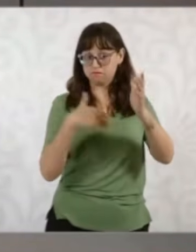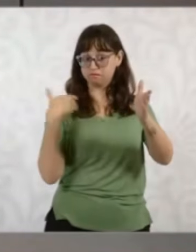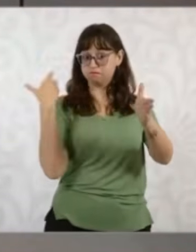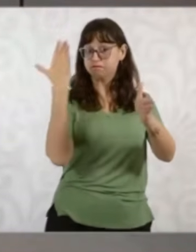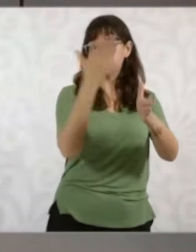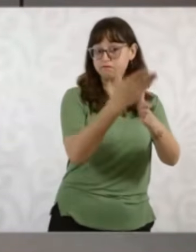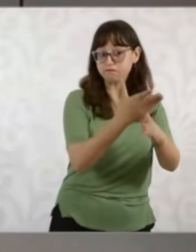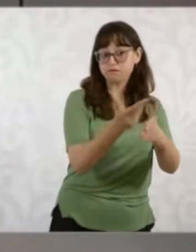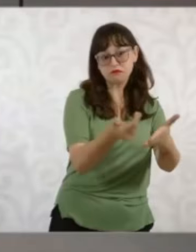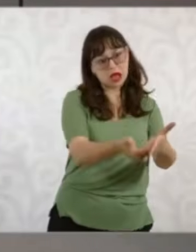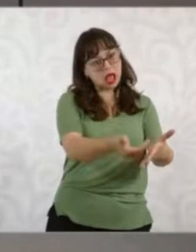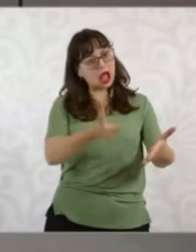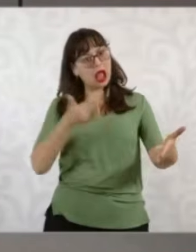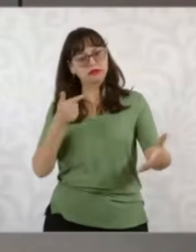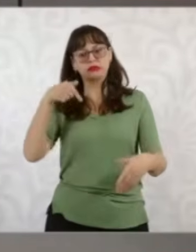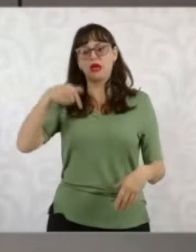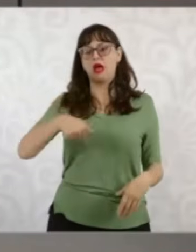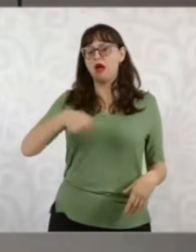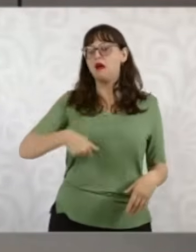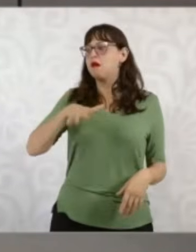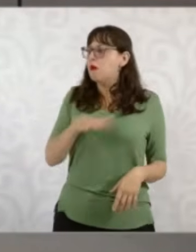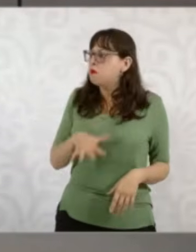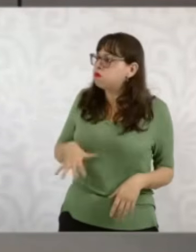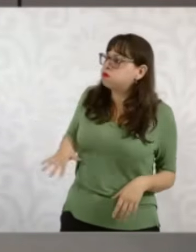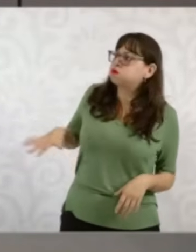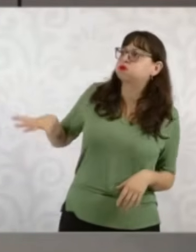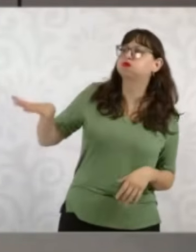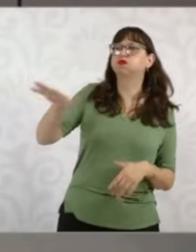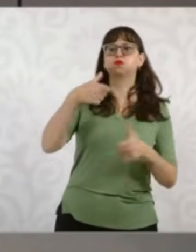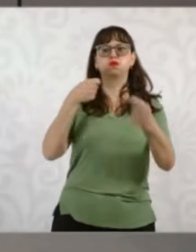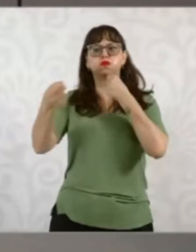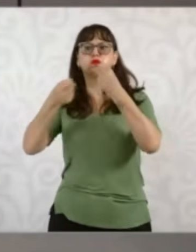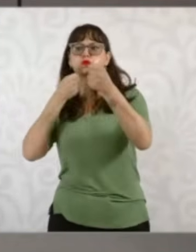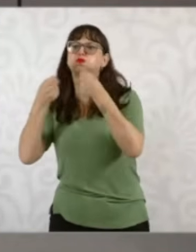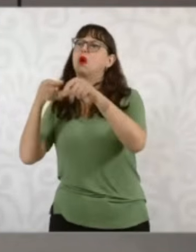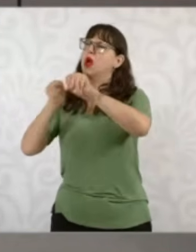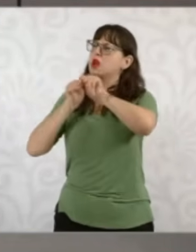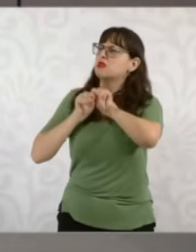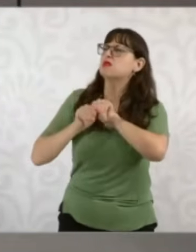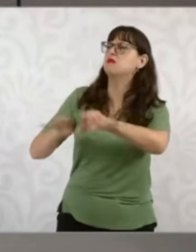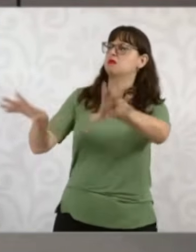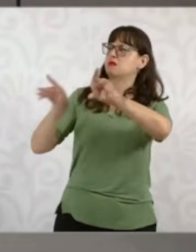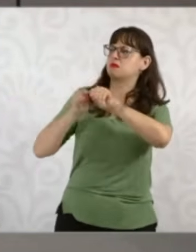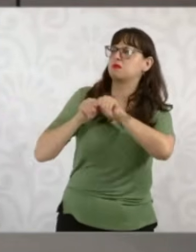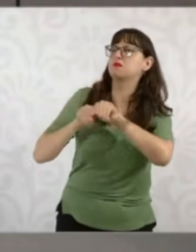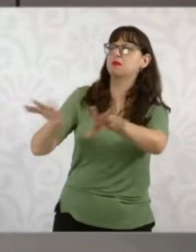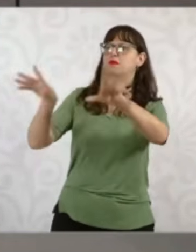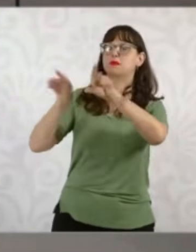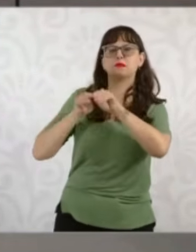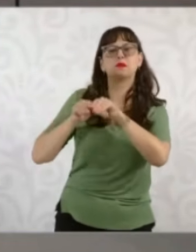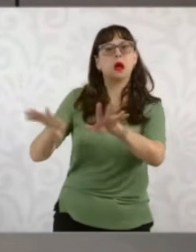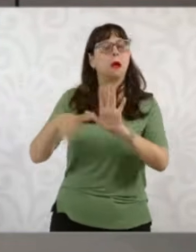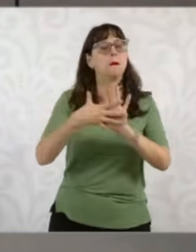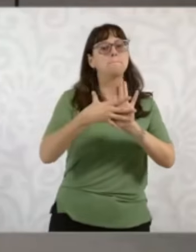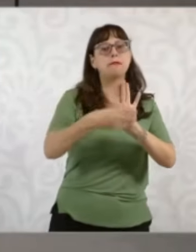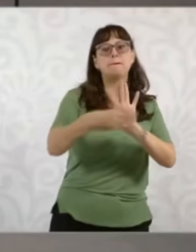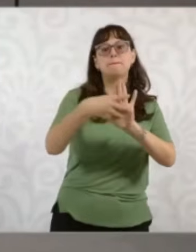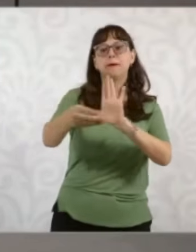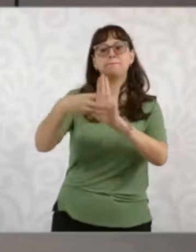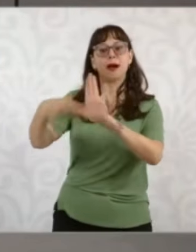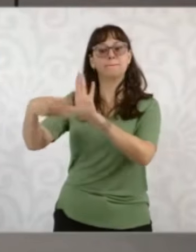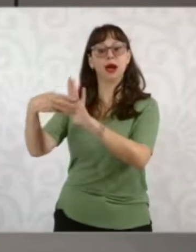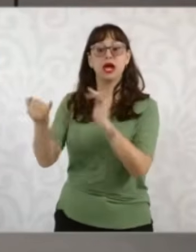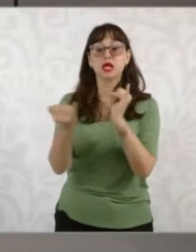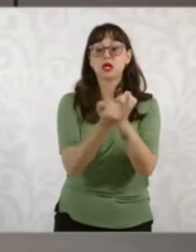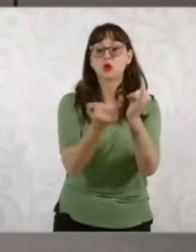comunicación una narrativa. Y esa narrativa estaba anclada como nado sincronizado en